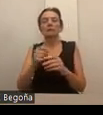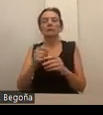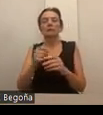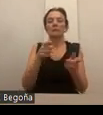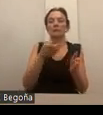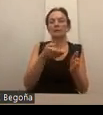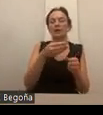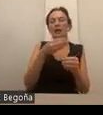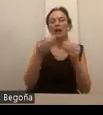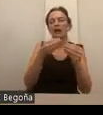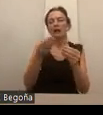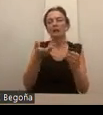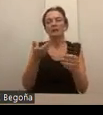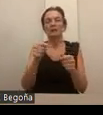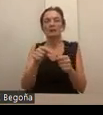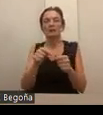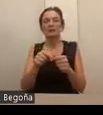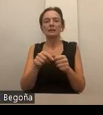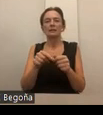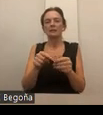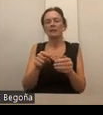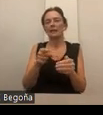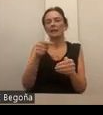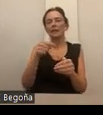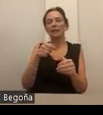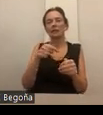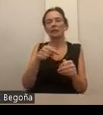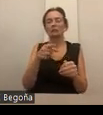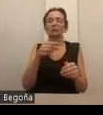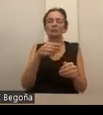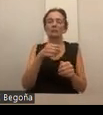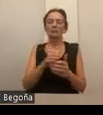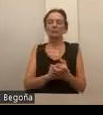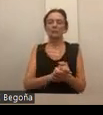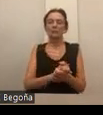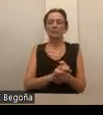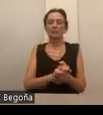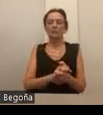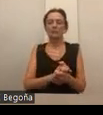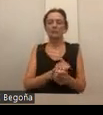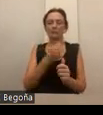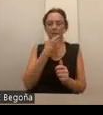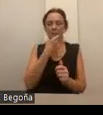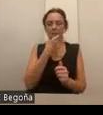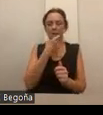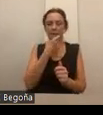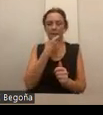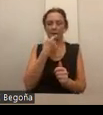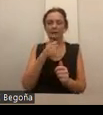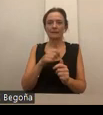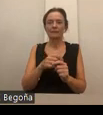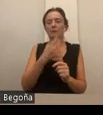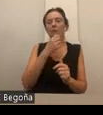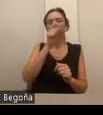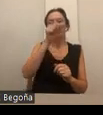hace como de llave, permite que entre la glucosa y se genera el metabolismo normal. En los pacientes con